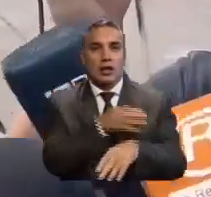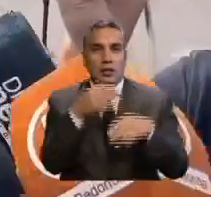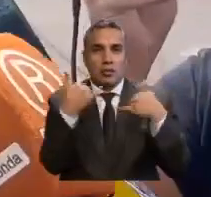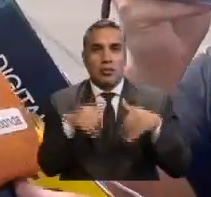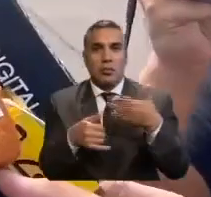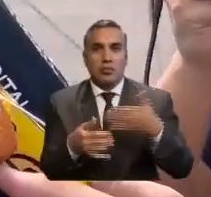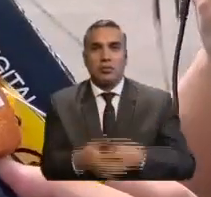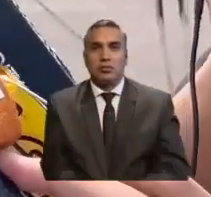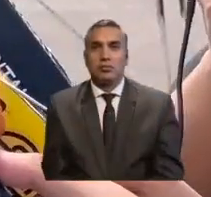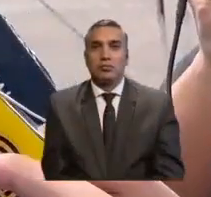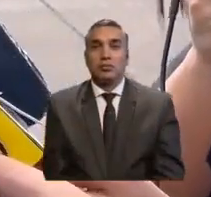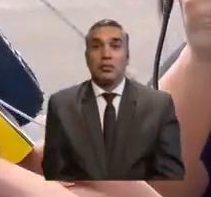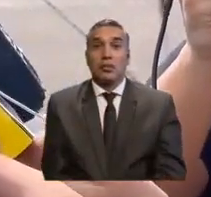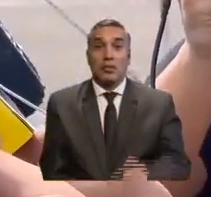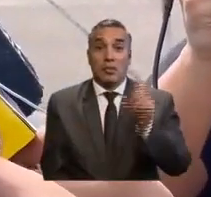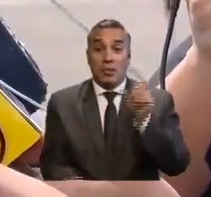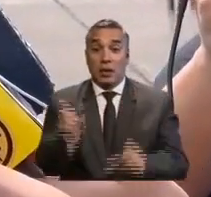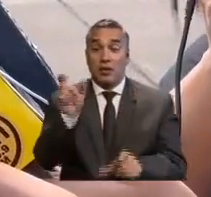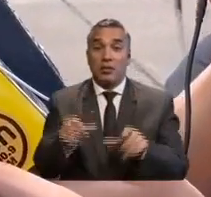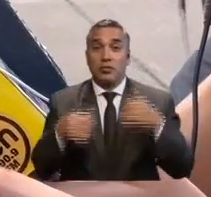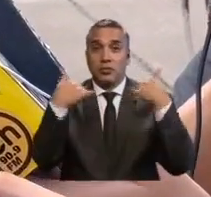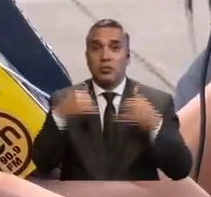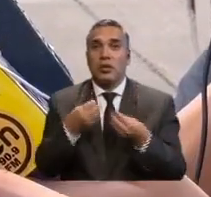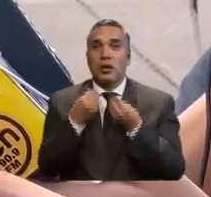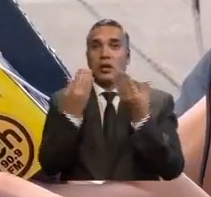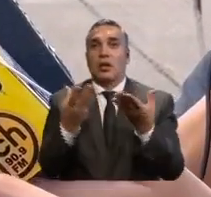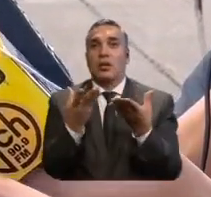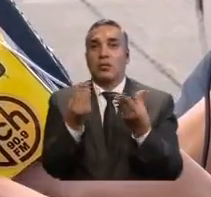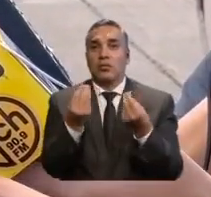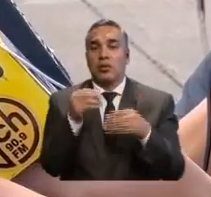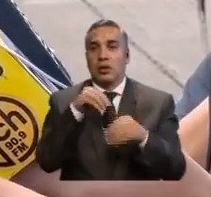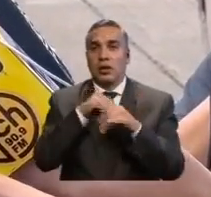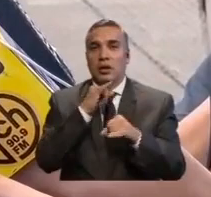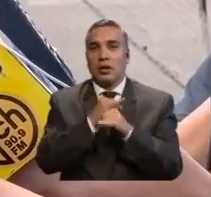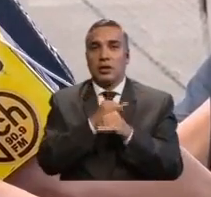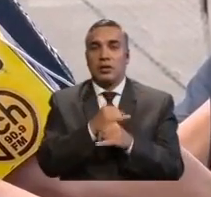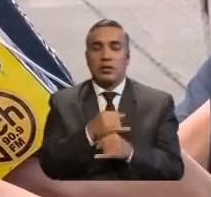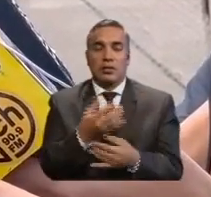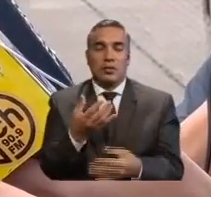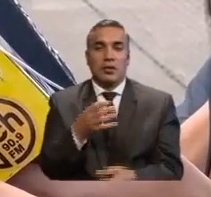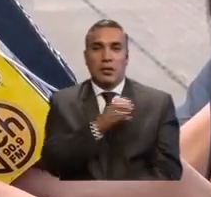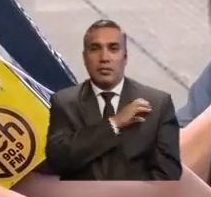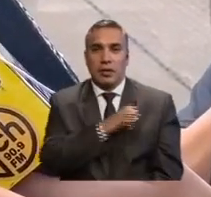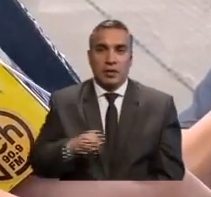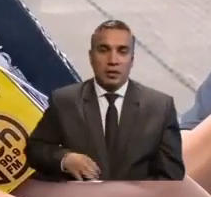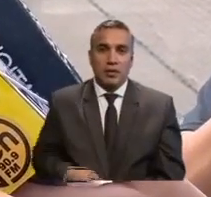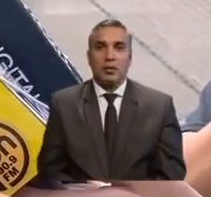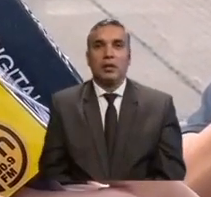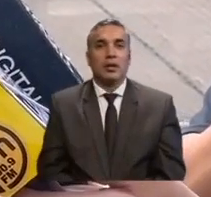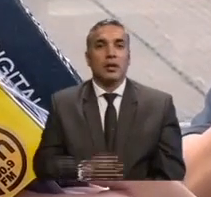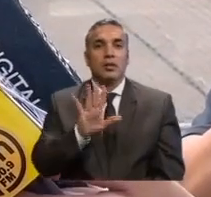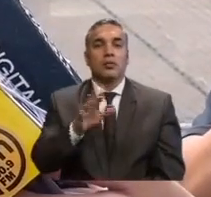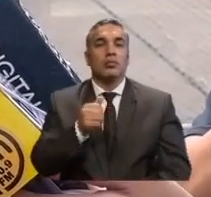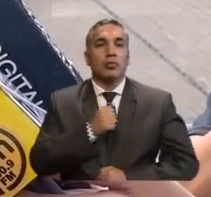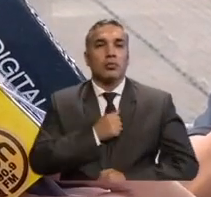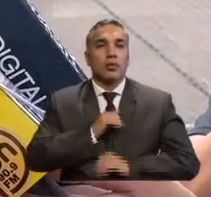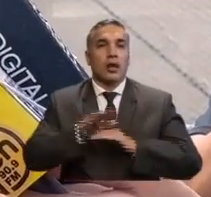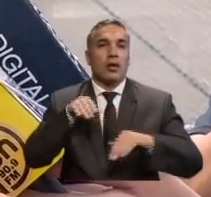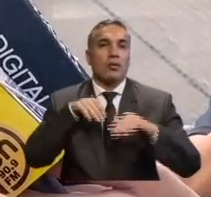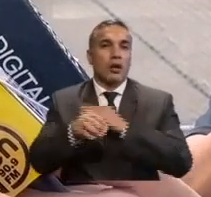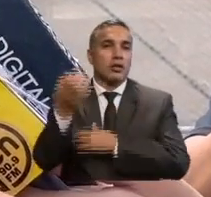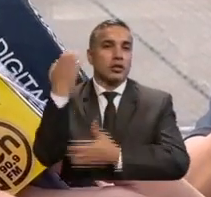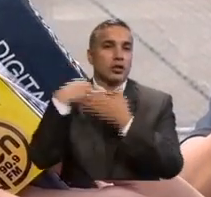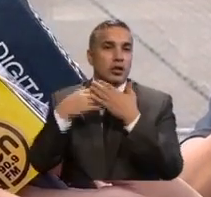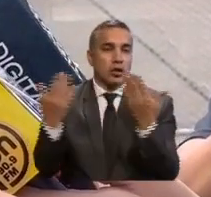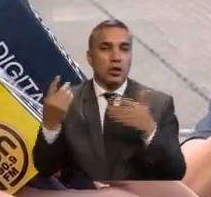momento. Son jugadores que le han dado muchísimo a la institución, que han hecho historia en este club, y esperemos que